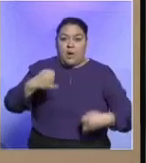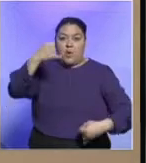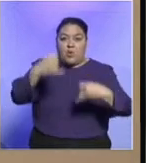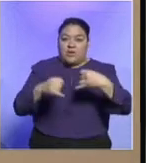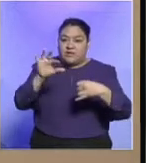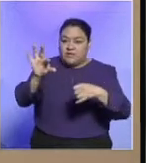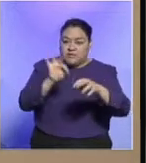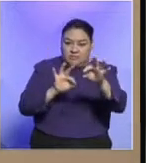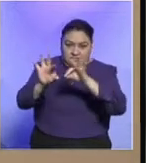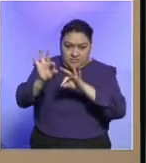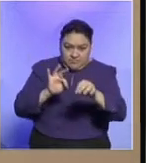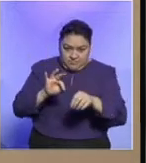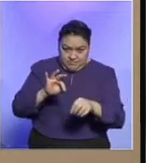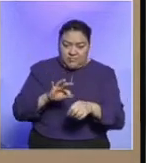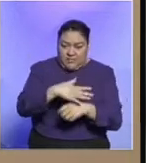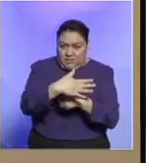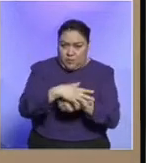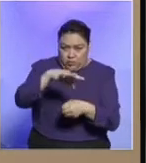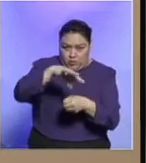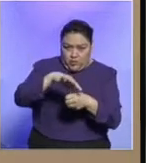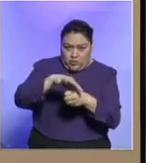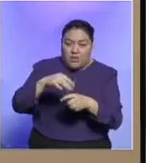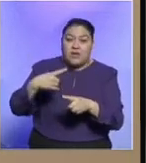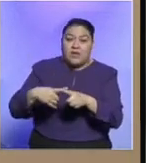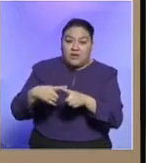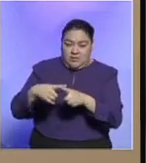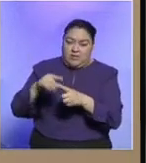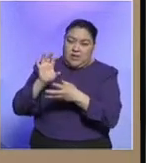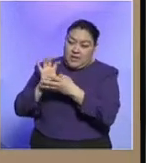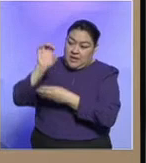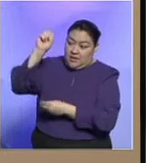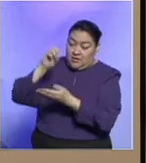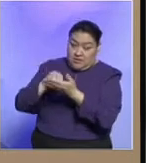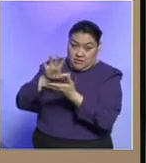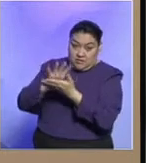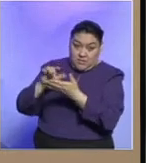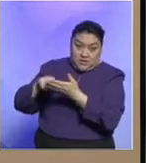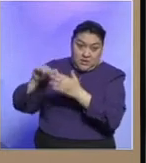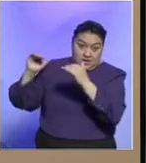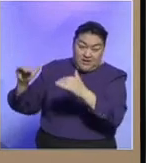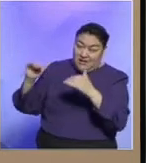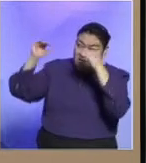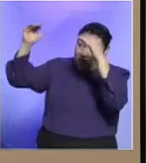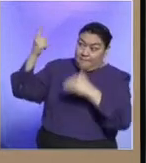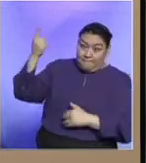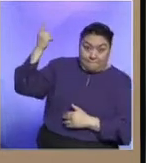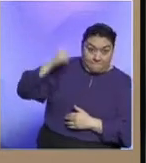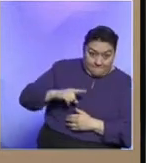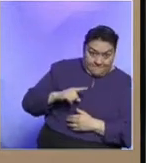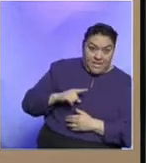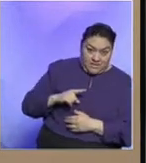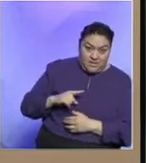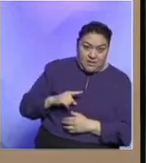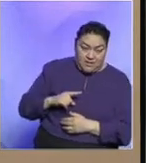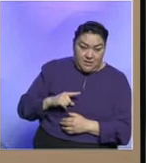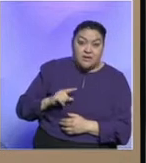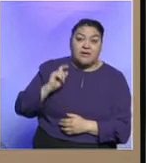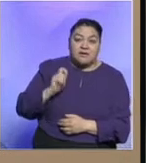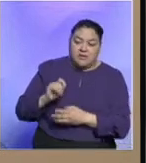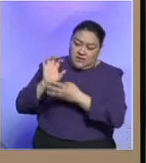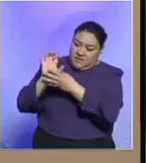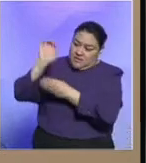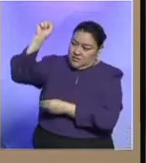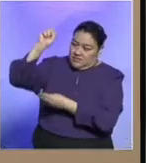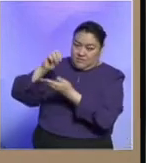juzgadoras, conforme a lo ordenado por nuestro máximo ordenamiento en el país, que es la